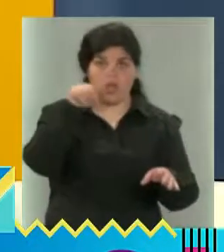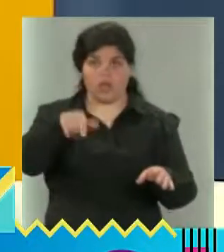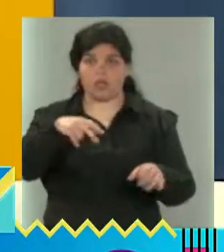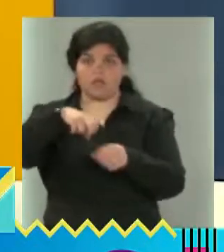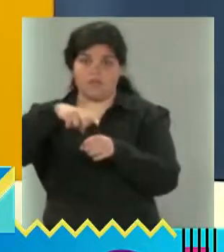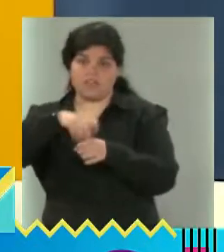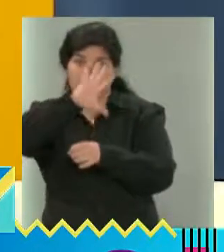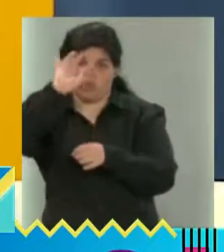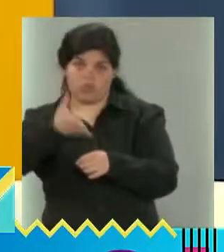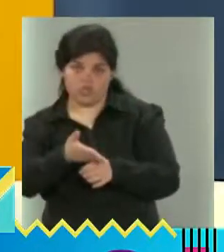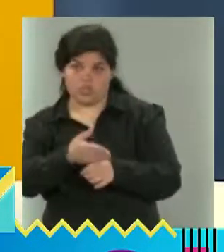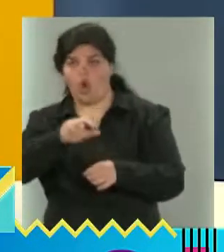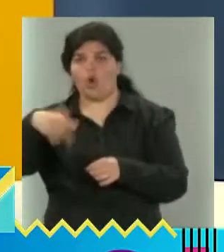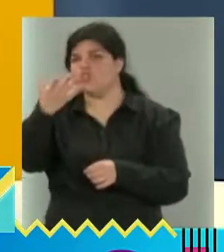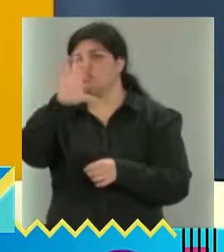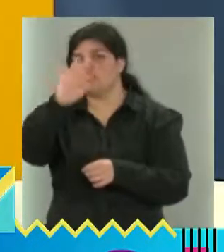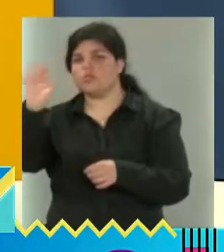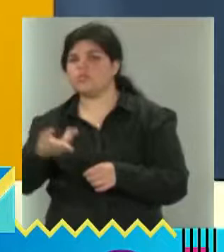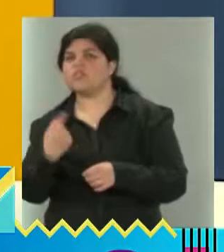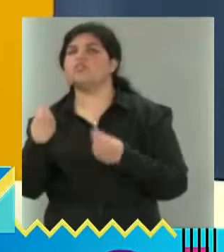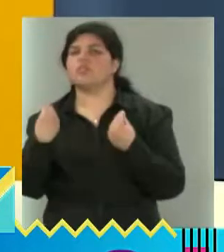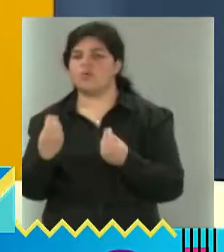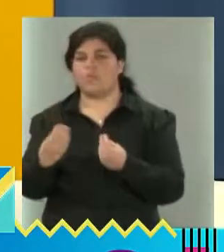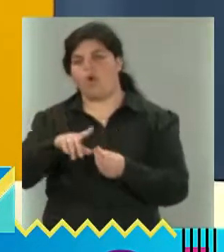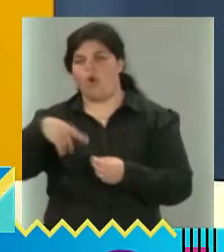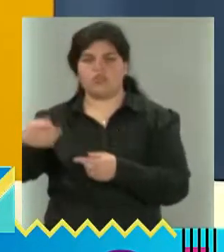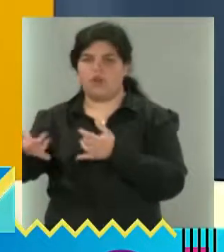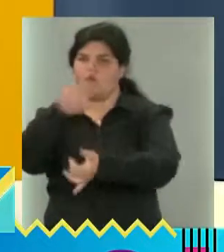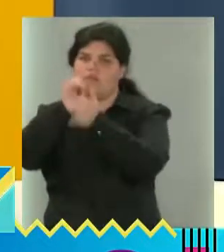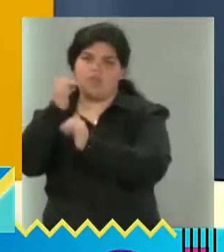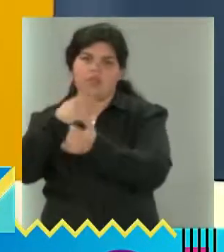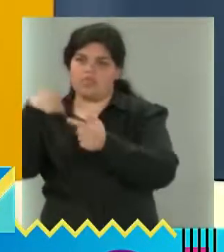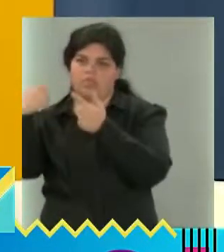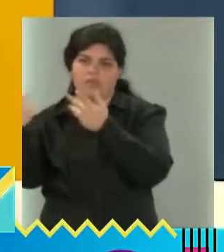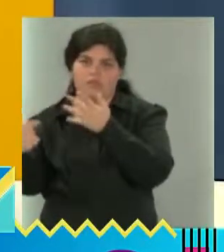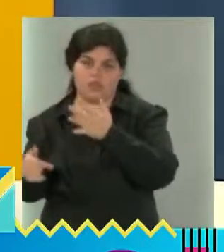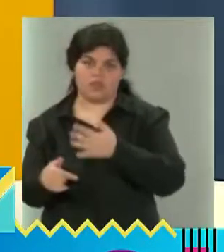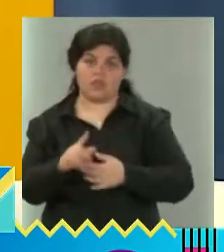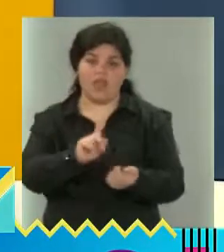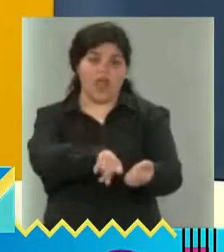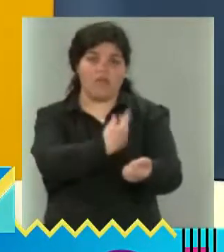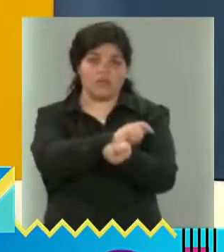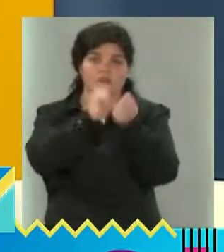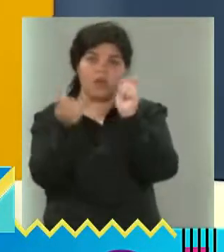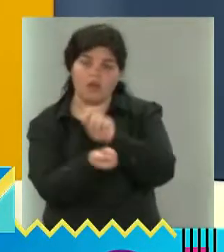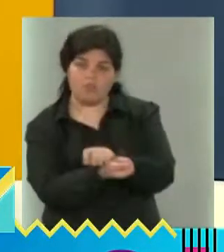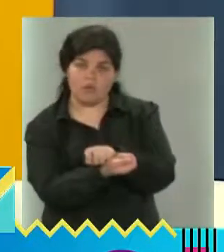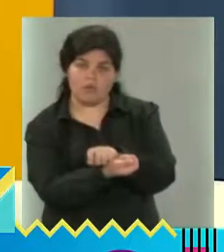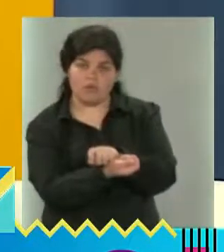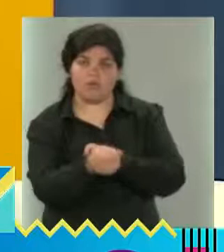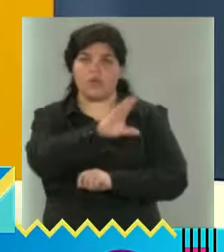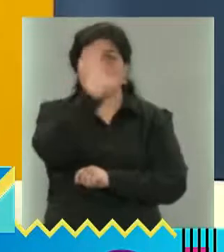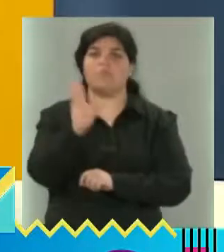sin alcohol. Por eso son cambios de hábito que se están dando y se están, o sea, no solamente en los